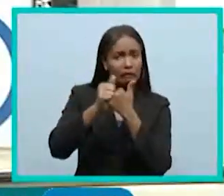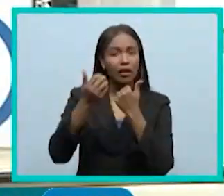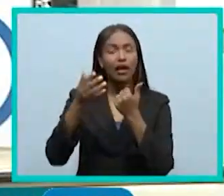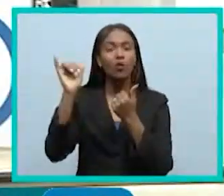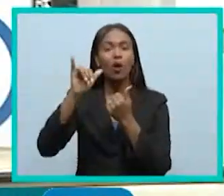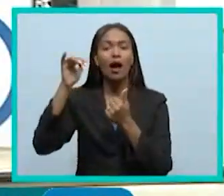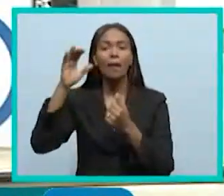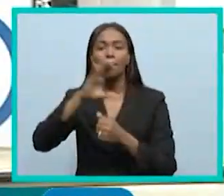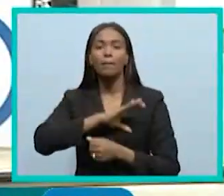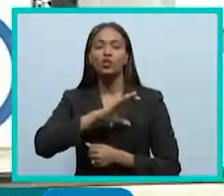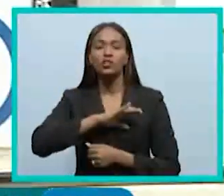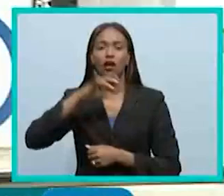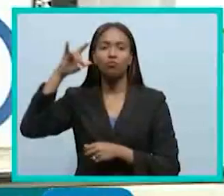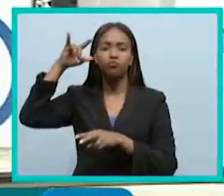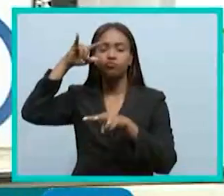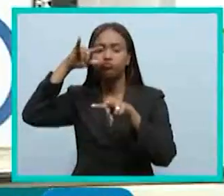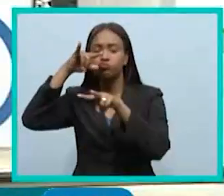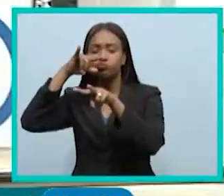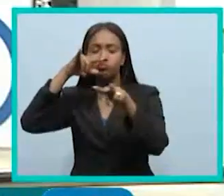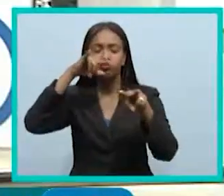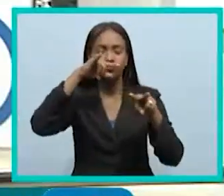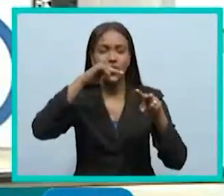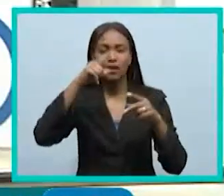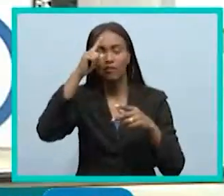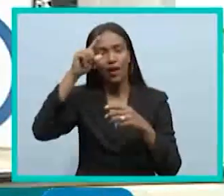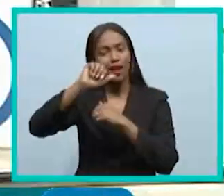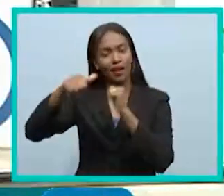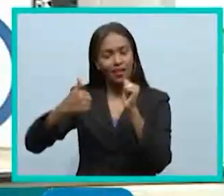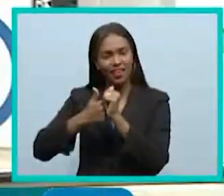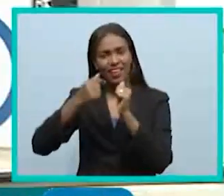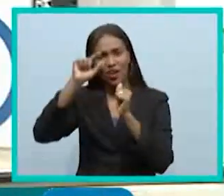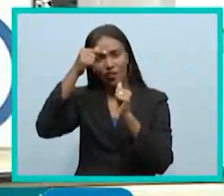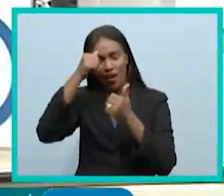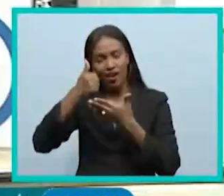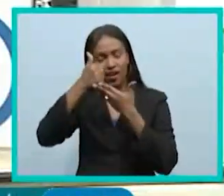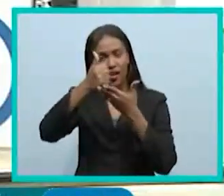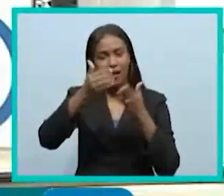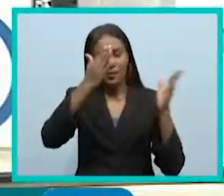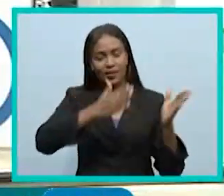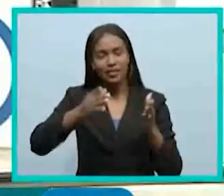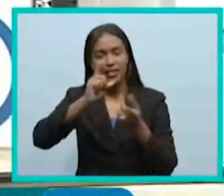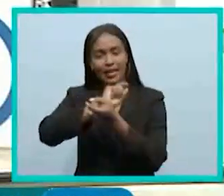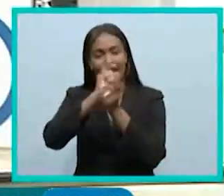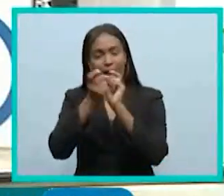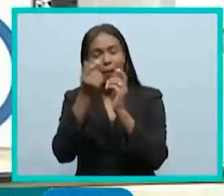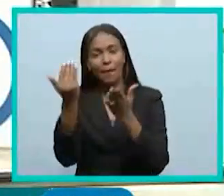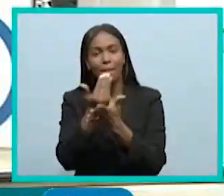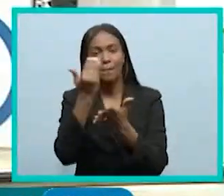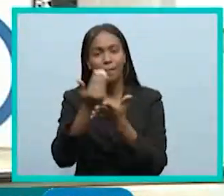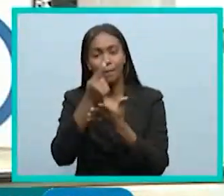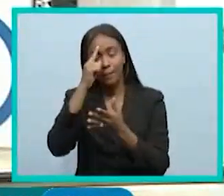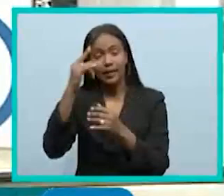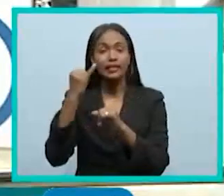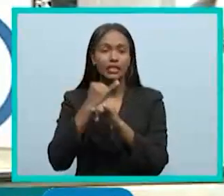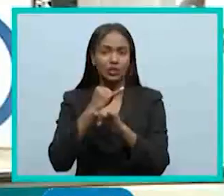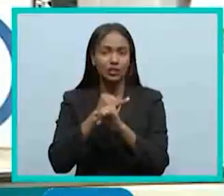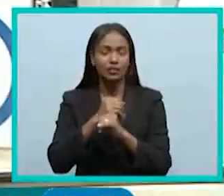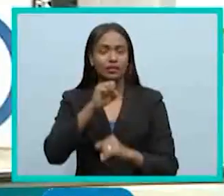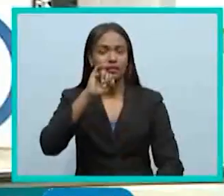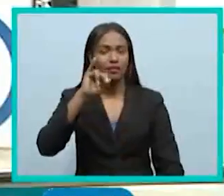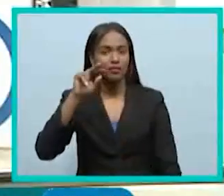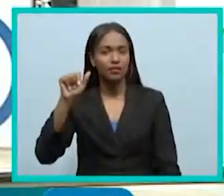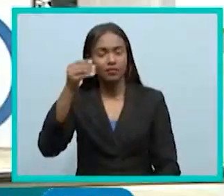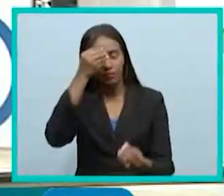la Policía Nacional, como parte, por supuesto, de las acciones del gobierno en el proceso de reforma y de modernización de la institución. Silvia